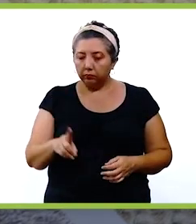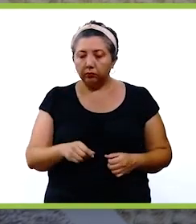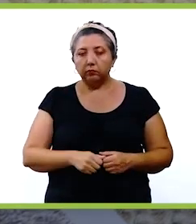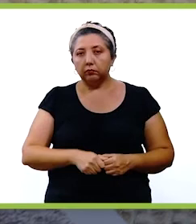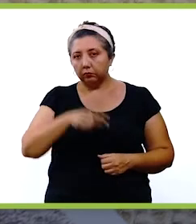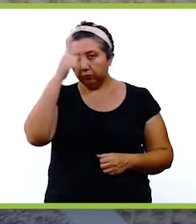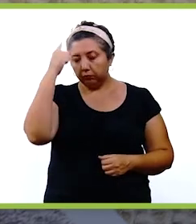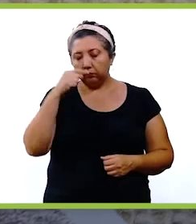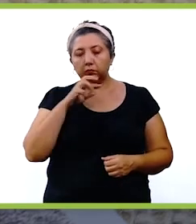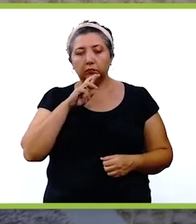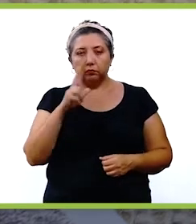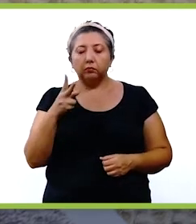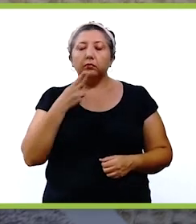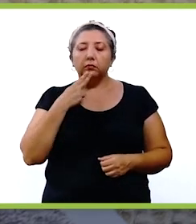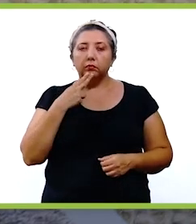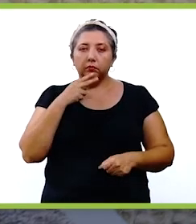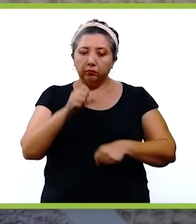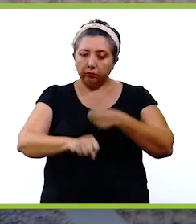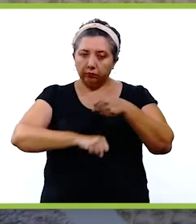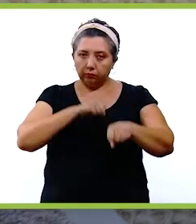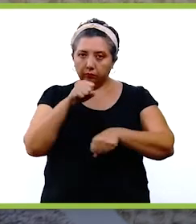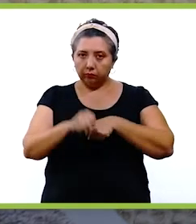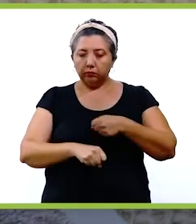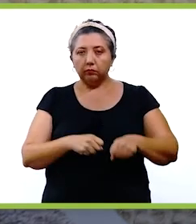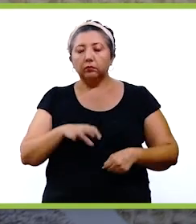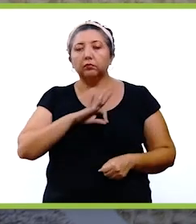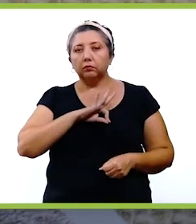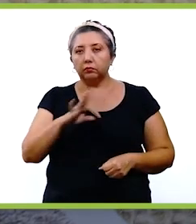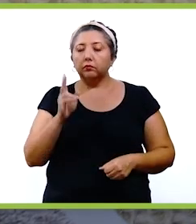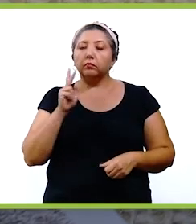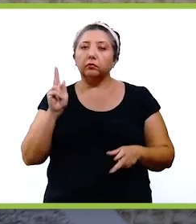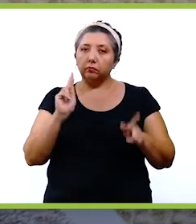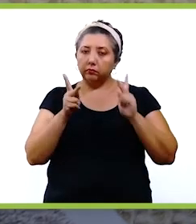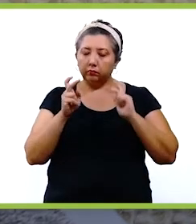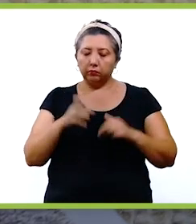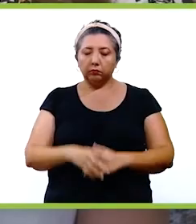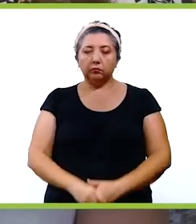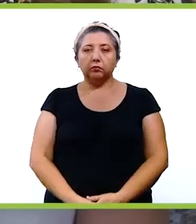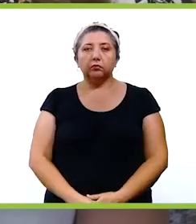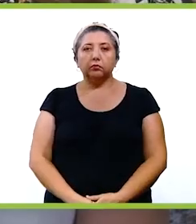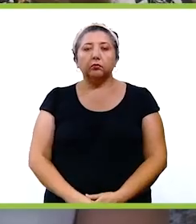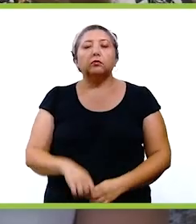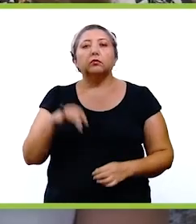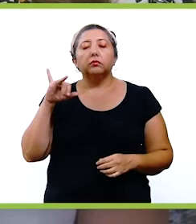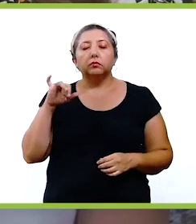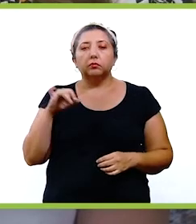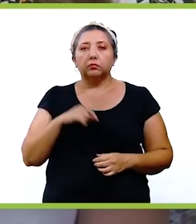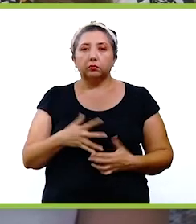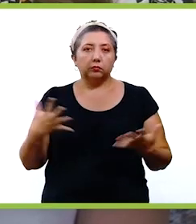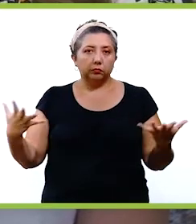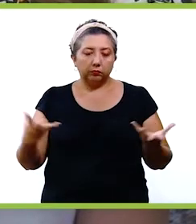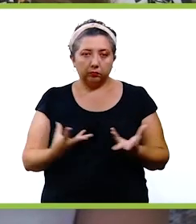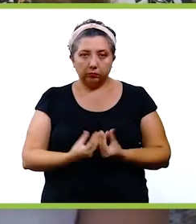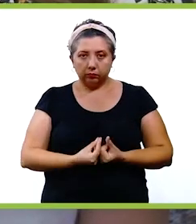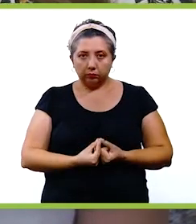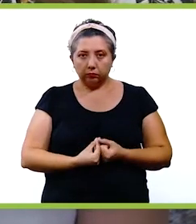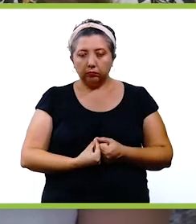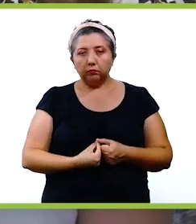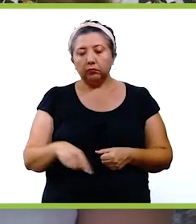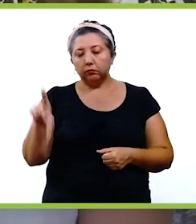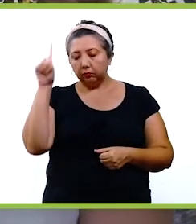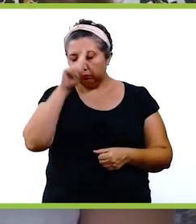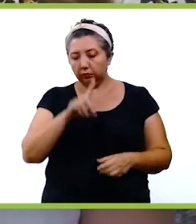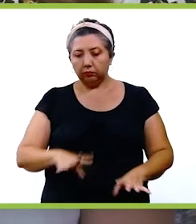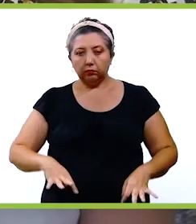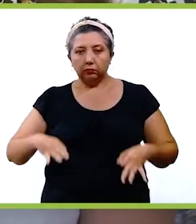acciones para estimular el uso de la bicicleta. ¿Nos podría platicar los detalles? Así es, hemos hecho un consejo estatal de